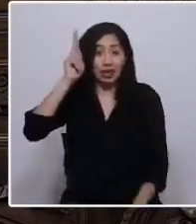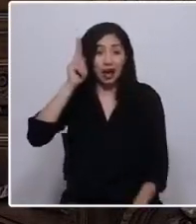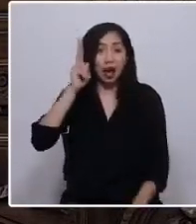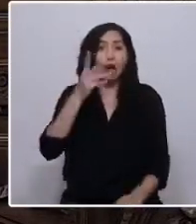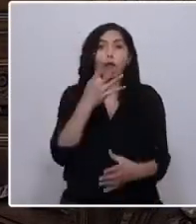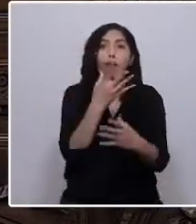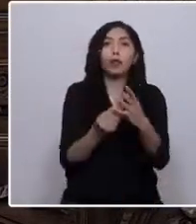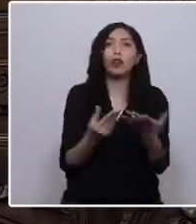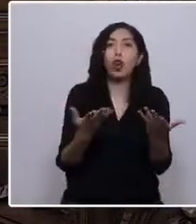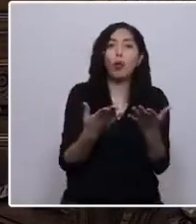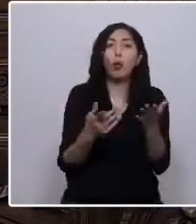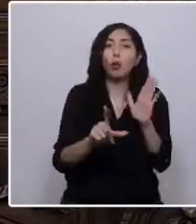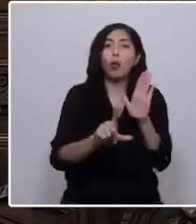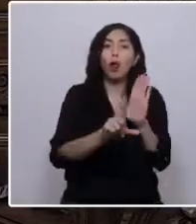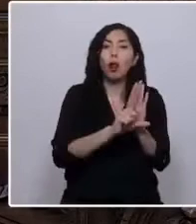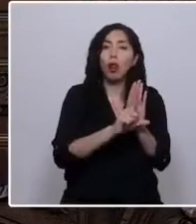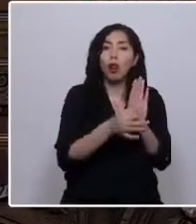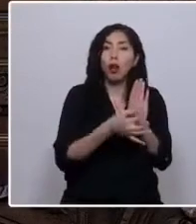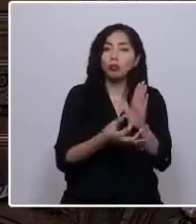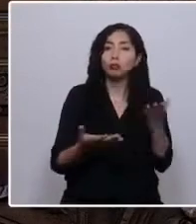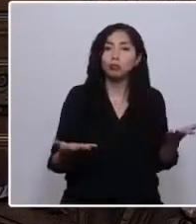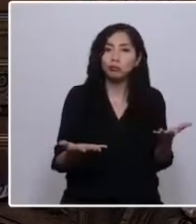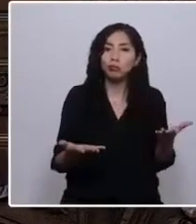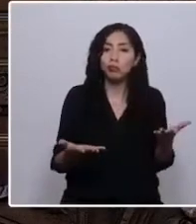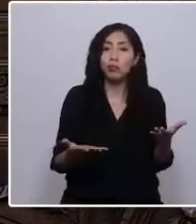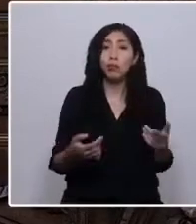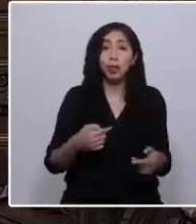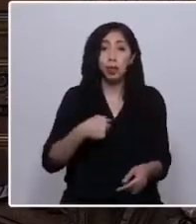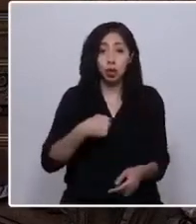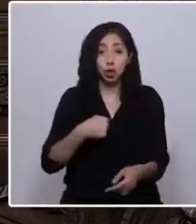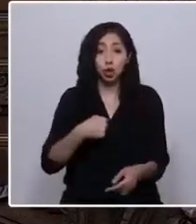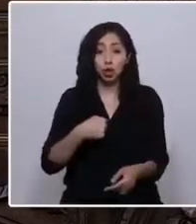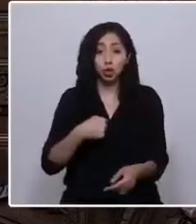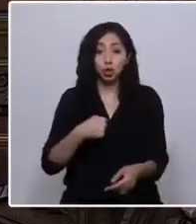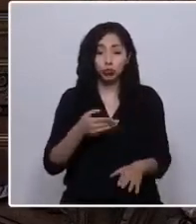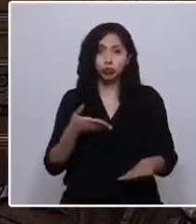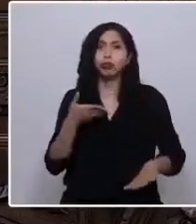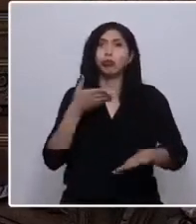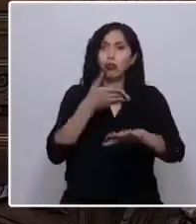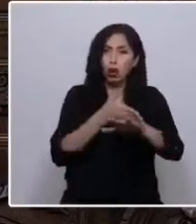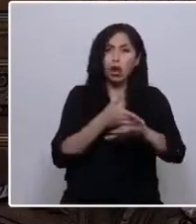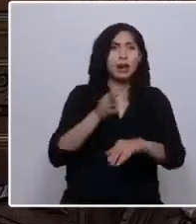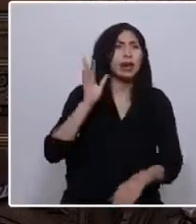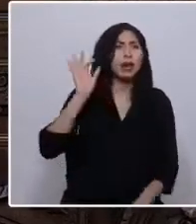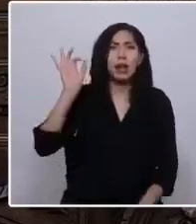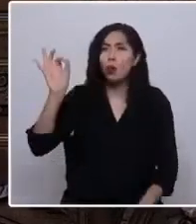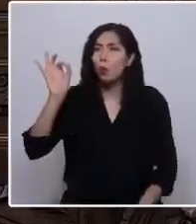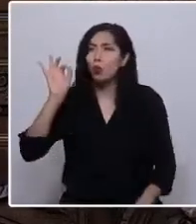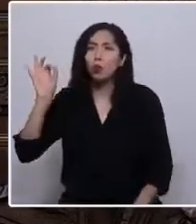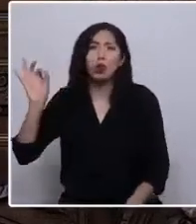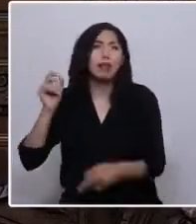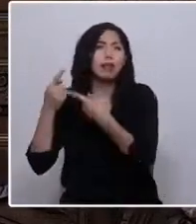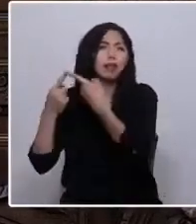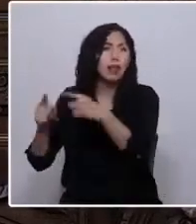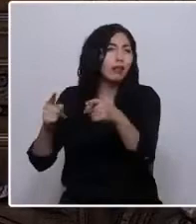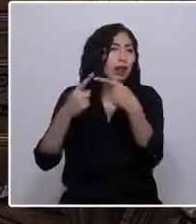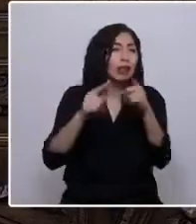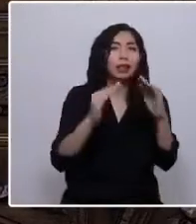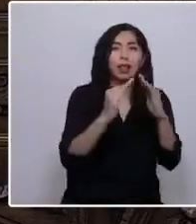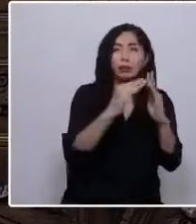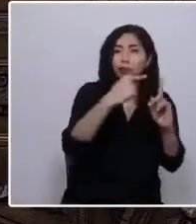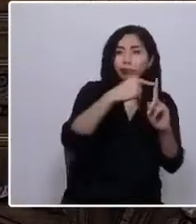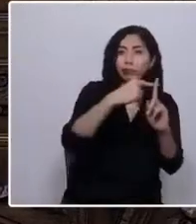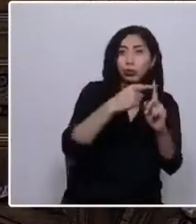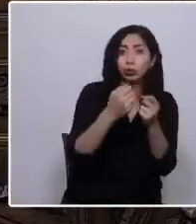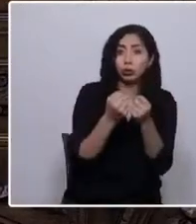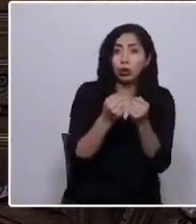ley. Llegué a reuniones en salones de las más distintas parroquias, no se podían usar